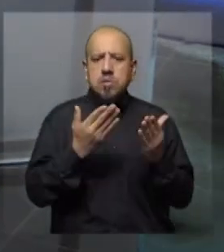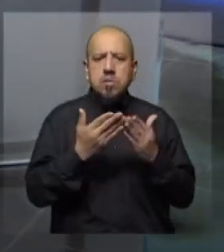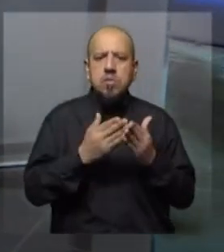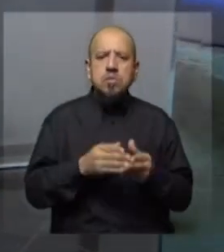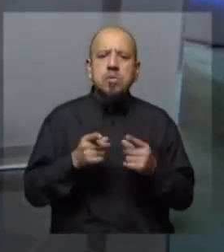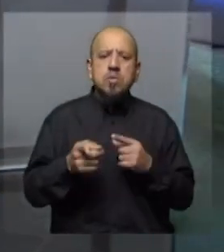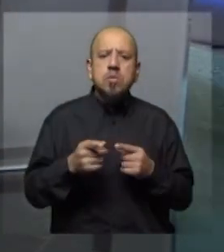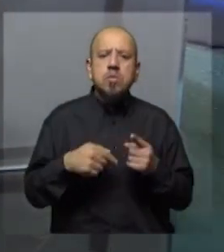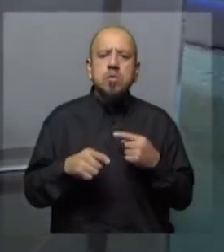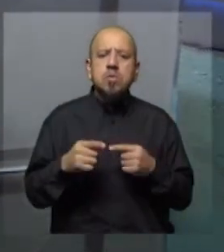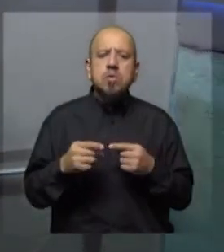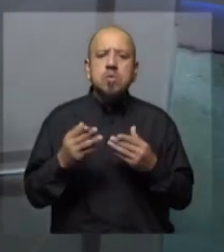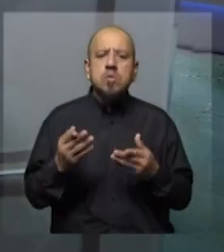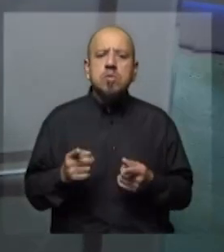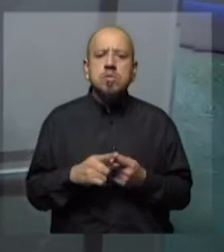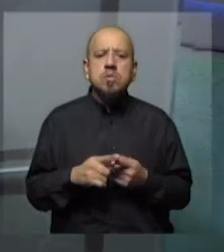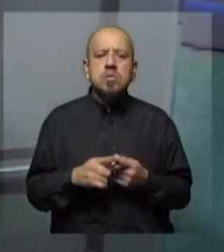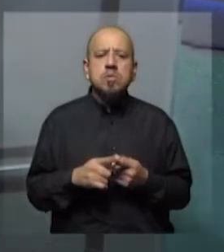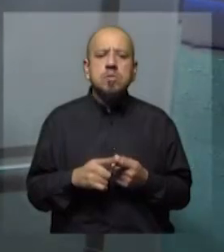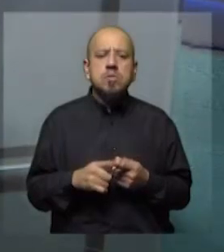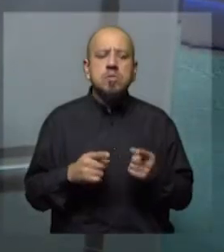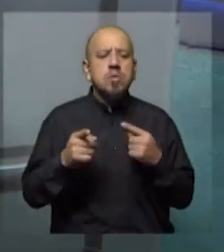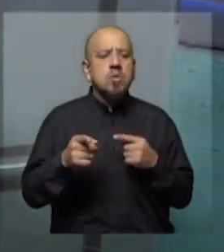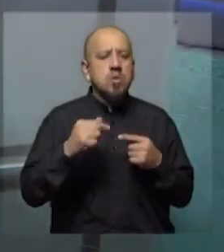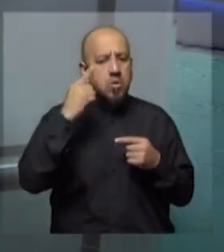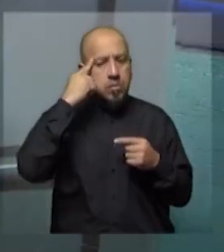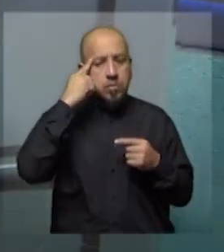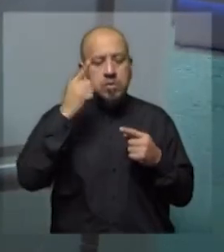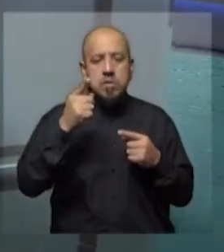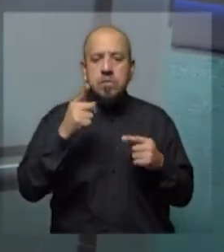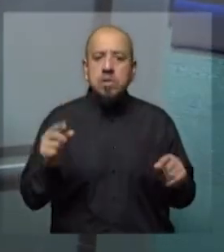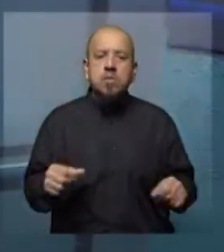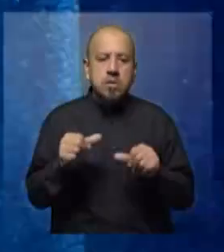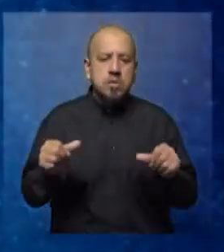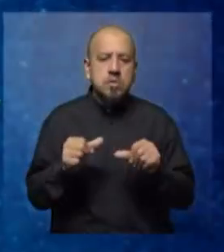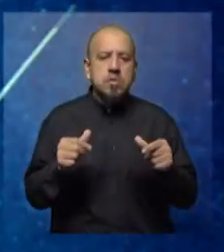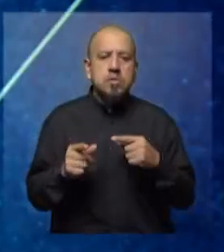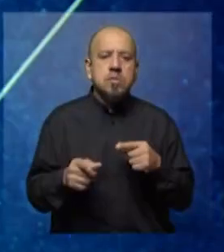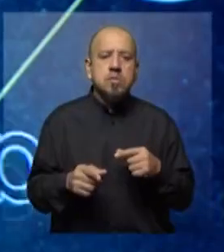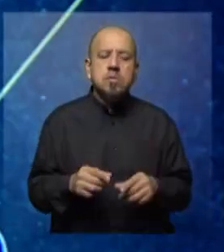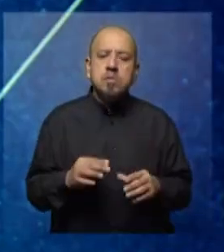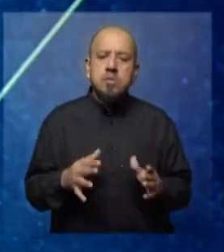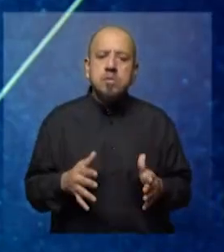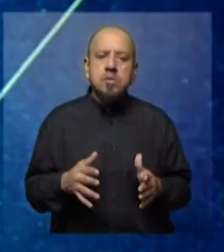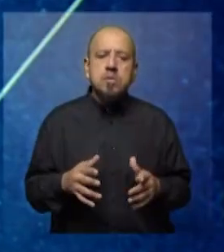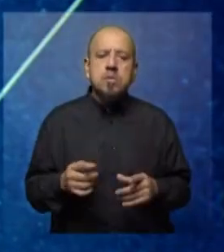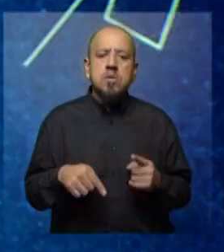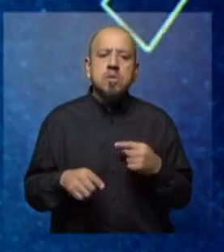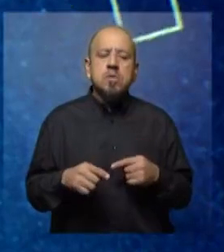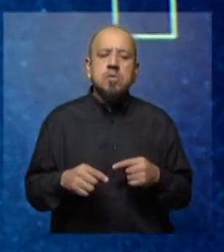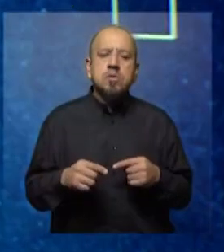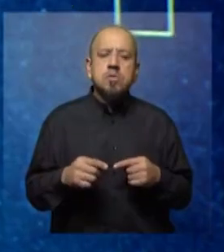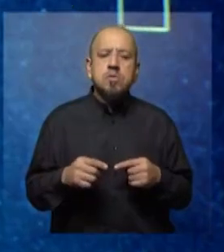Cómo cómo fue él como exactamente un nombre de pensamiento y acción no hay una una distinción